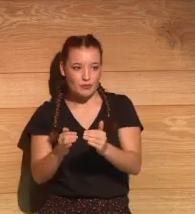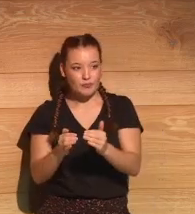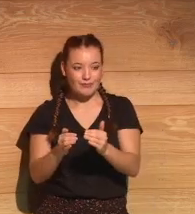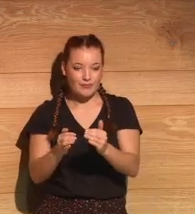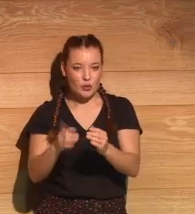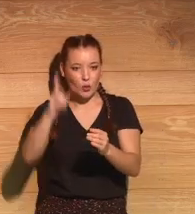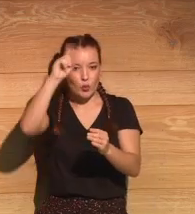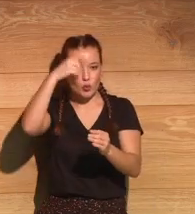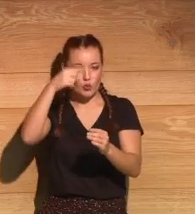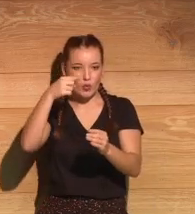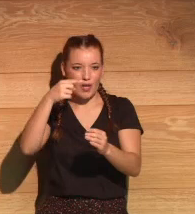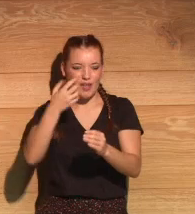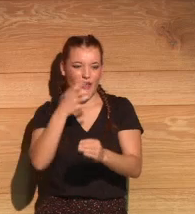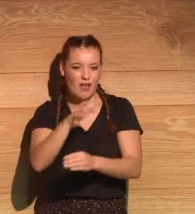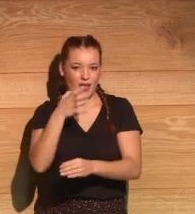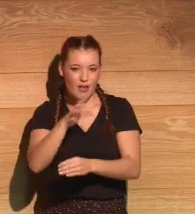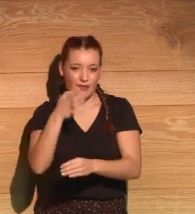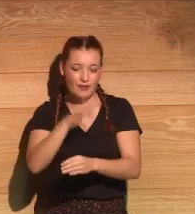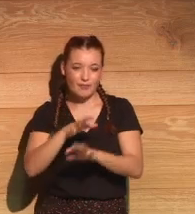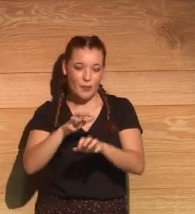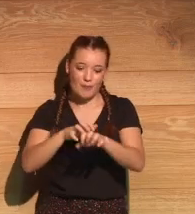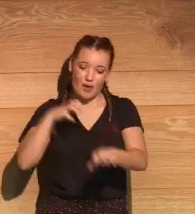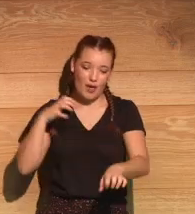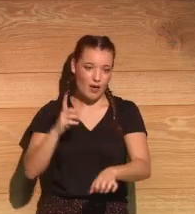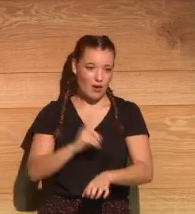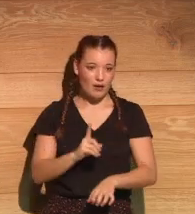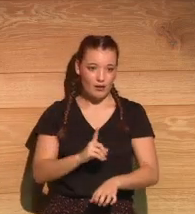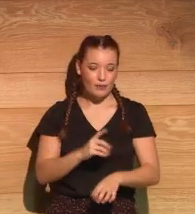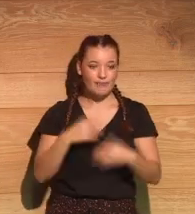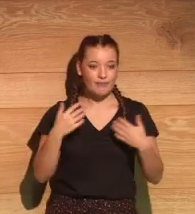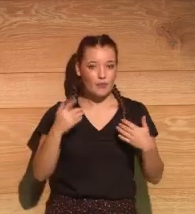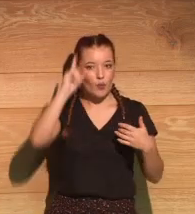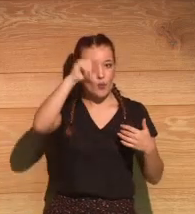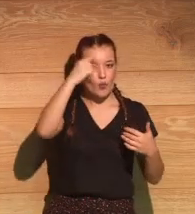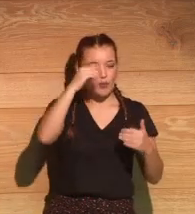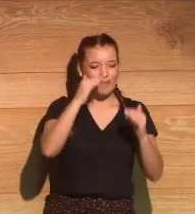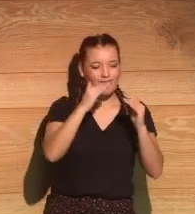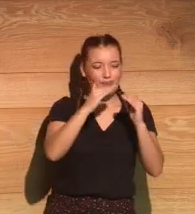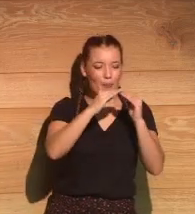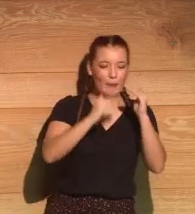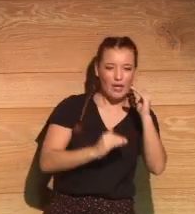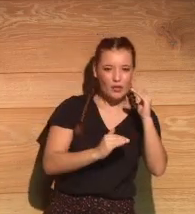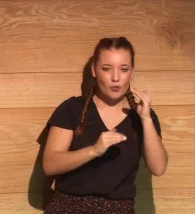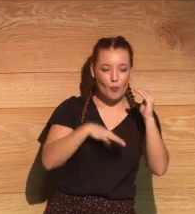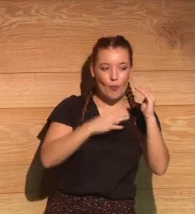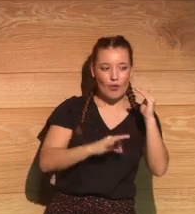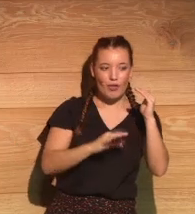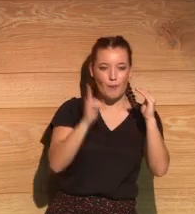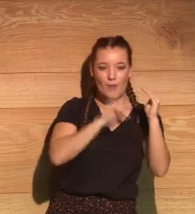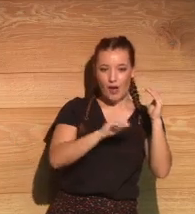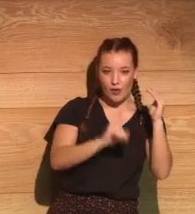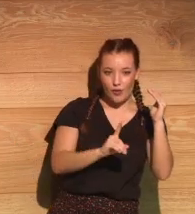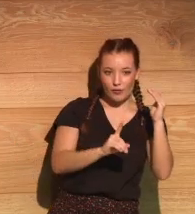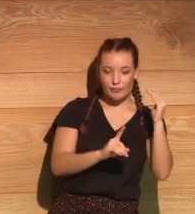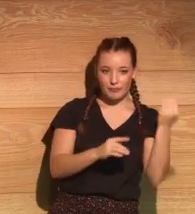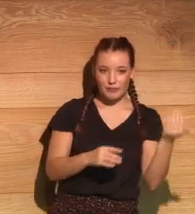lo mayoritario. Entonces, ser menos culto a lo mejor a veces puede no estar tan mal. O sea, que